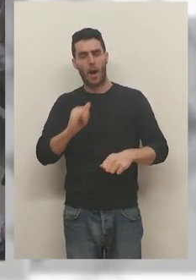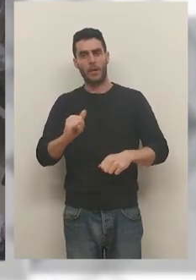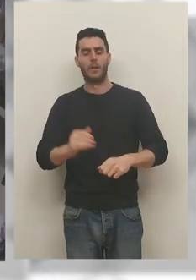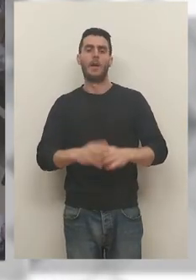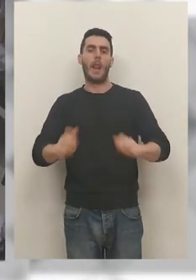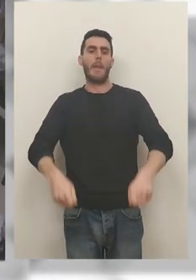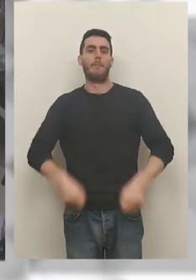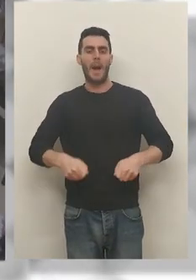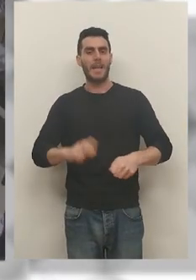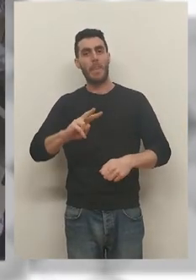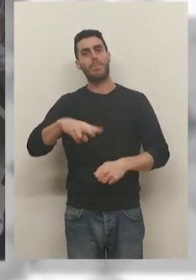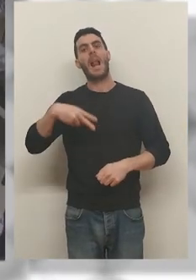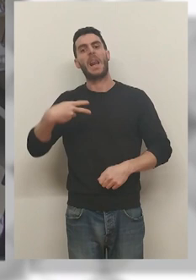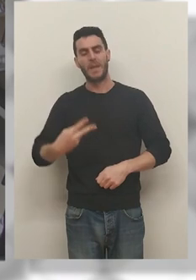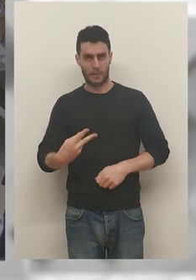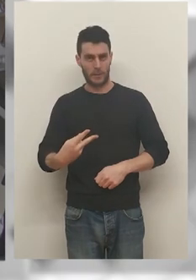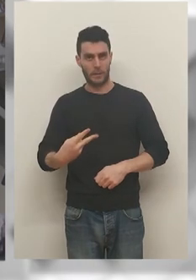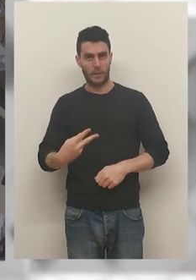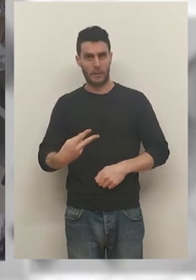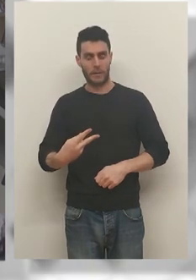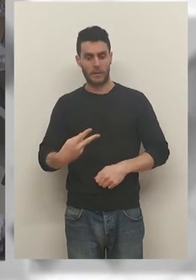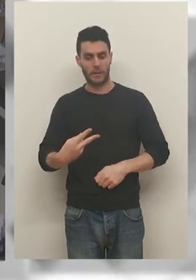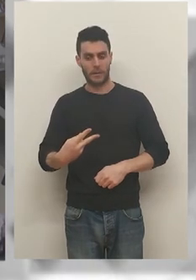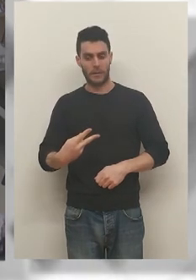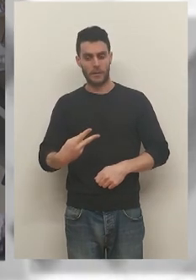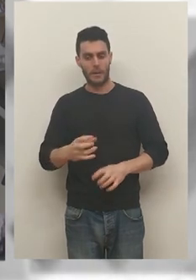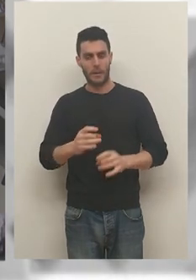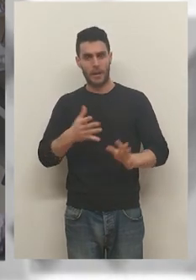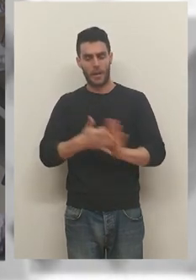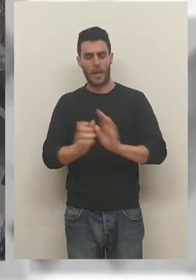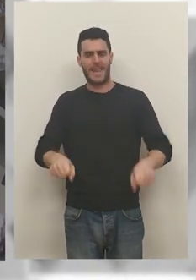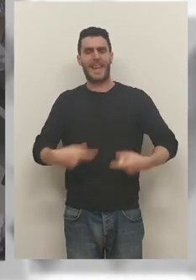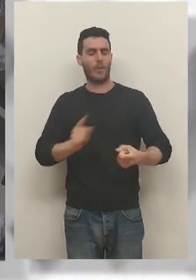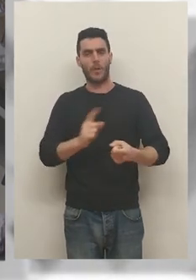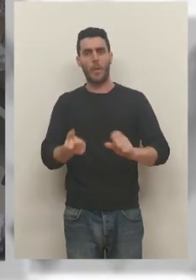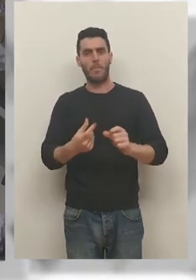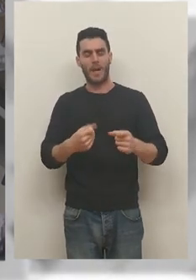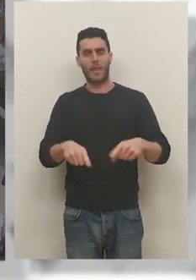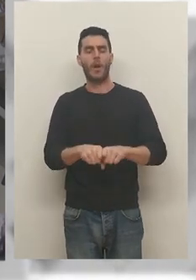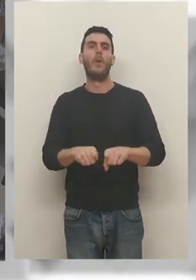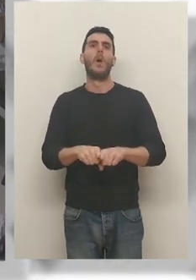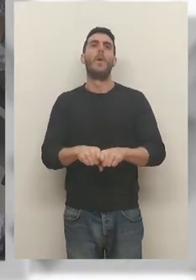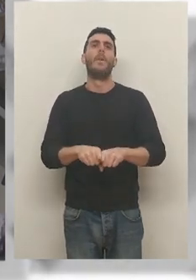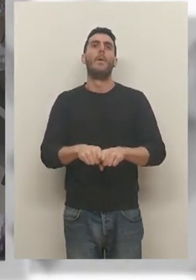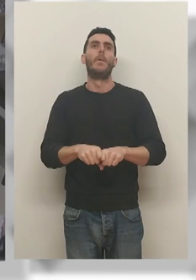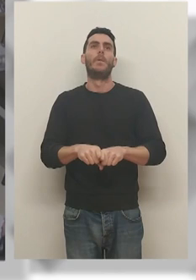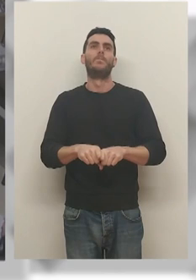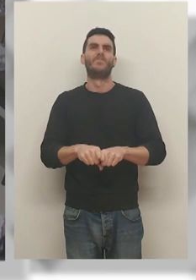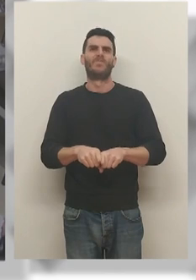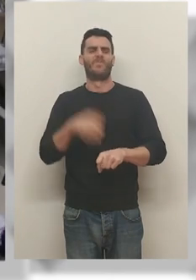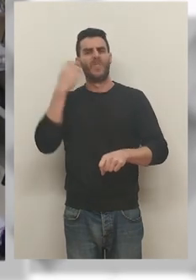que estaban del revés para entendernos La goma no está en su posición natural sino que parece como que está